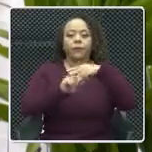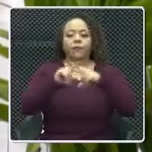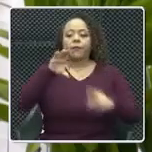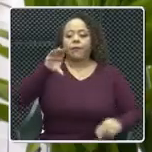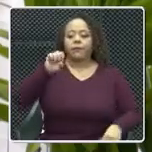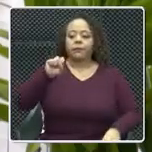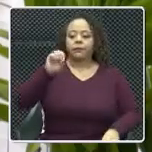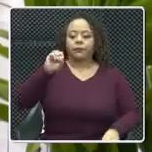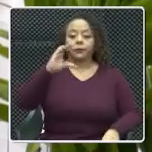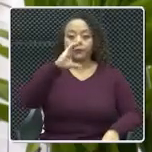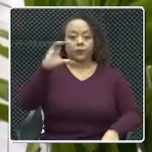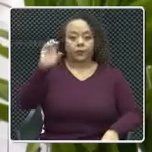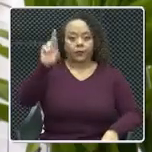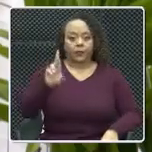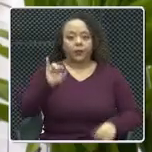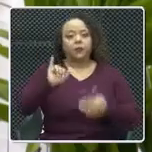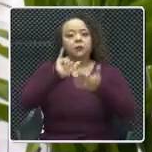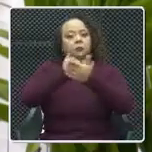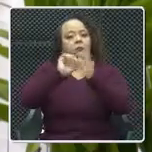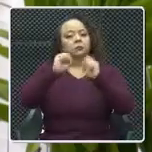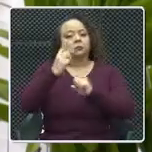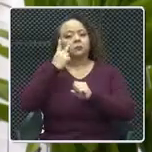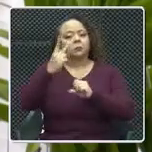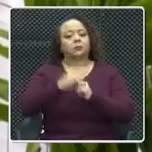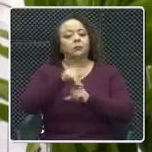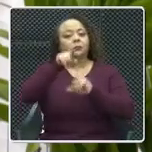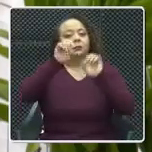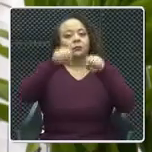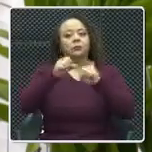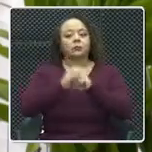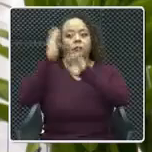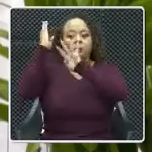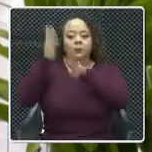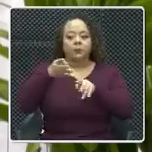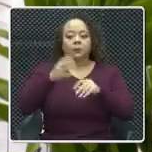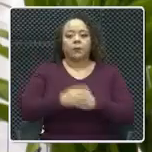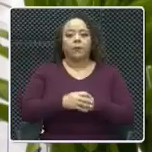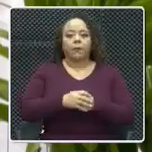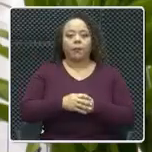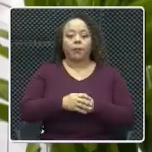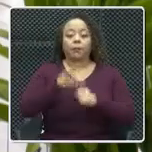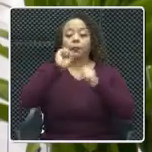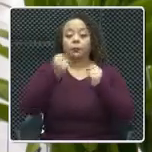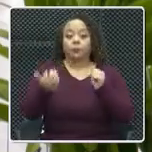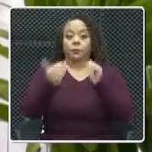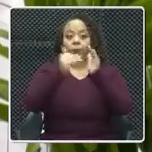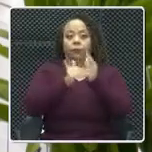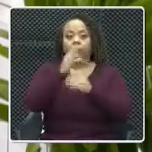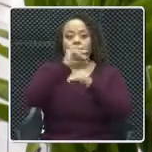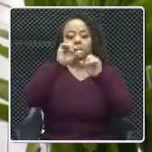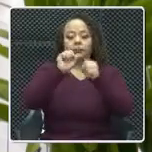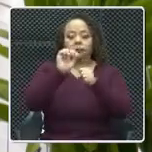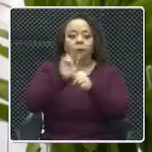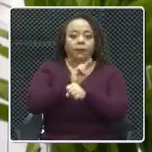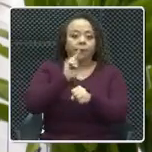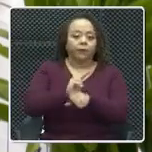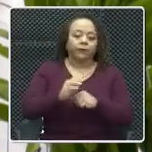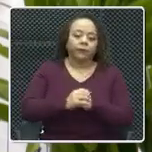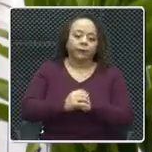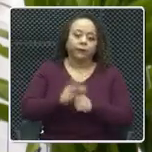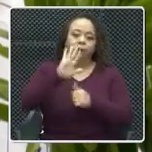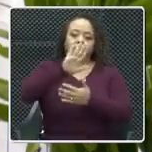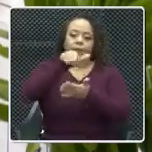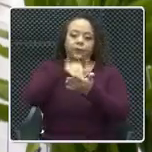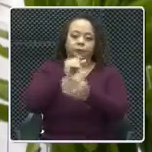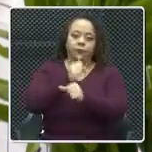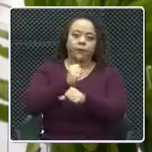CSO Costa Rica. Ahí va a estar disponible, donde usted la puede descargar, la puede replicar y la puede utilizar en su